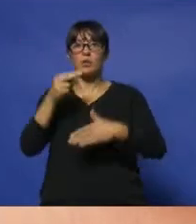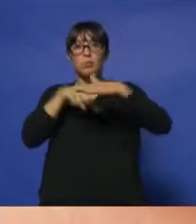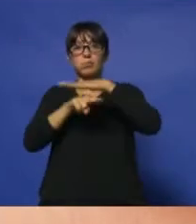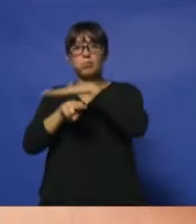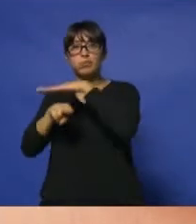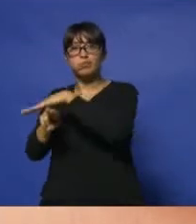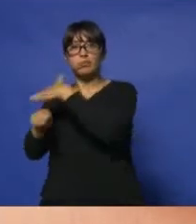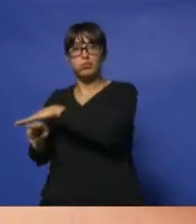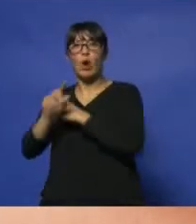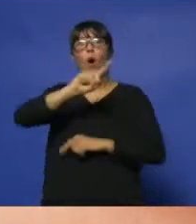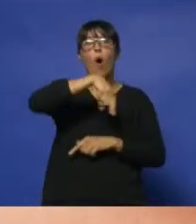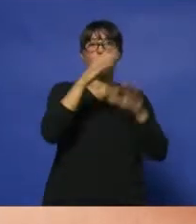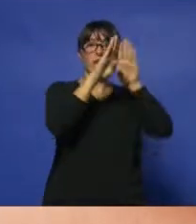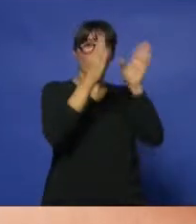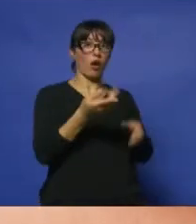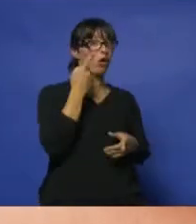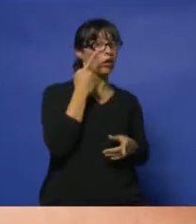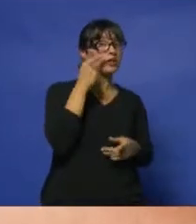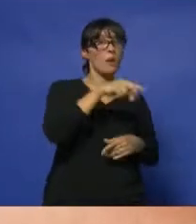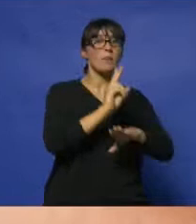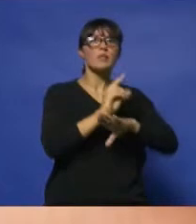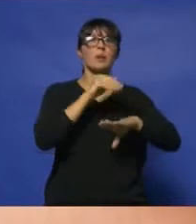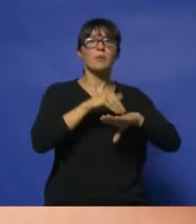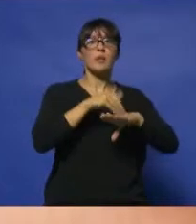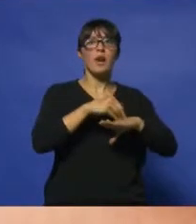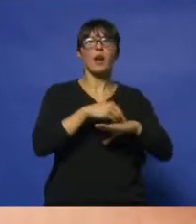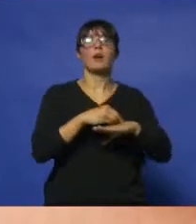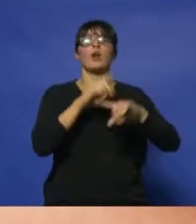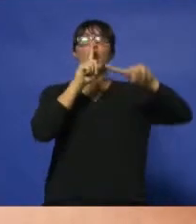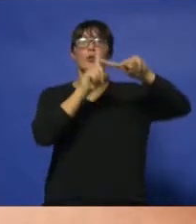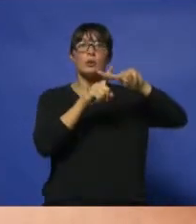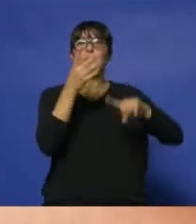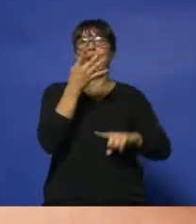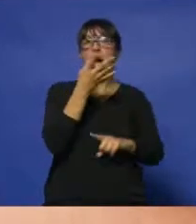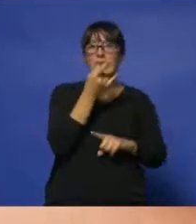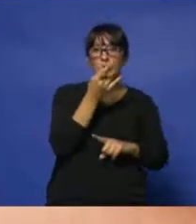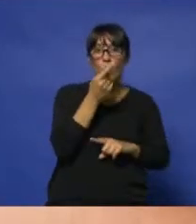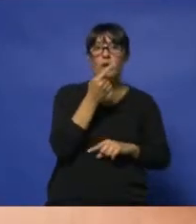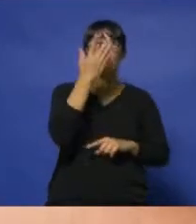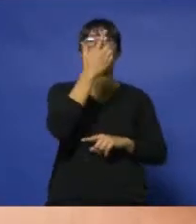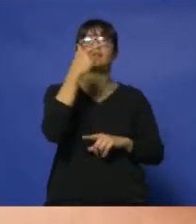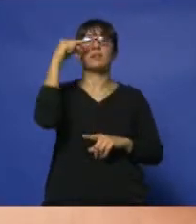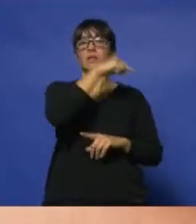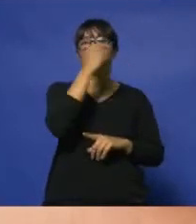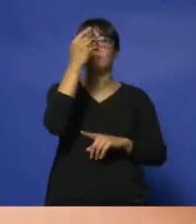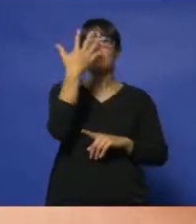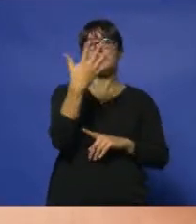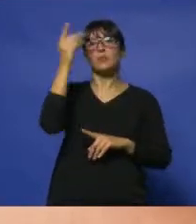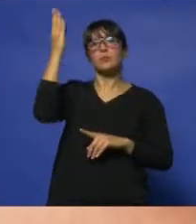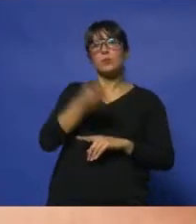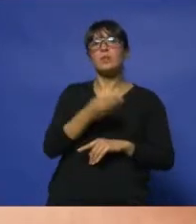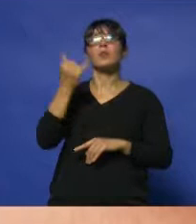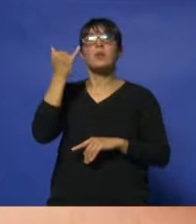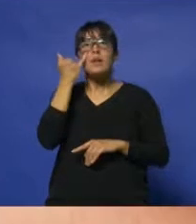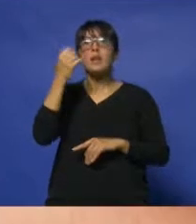las clínicas reconocidas en Villa María, Clínica Cruz Azul, entre el 75% y el